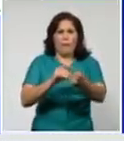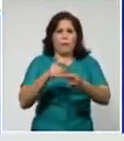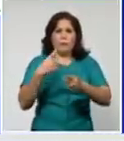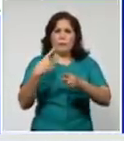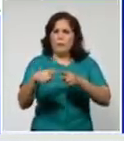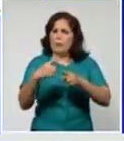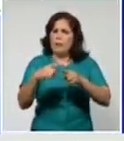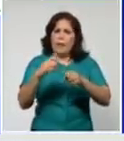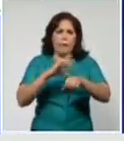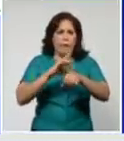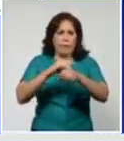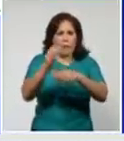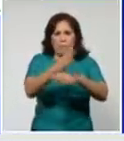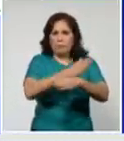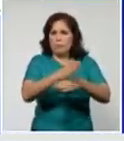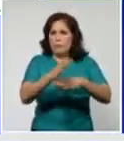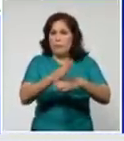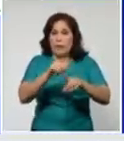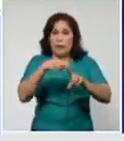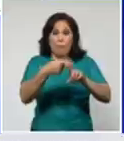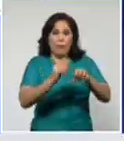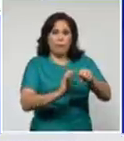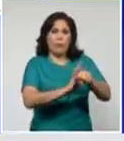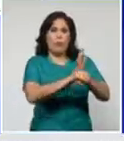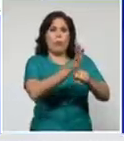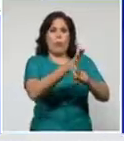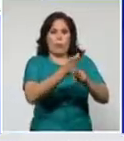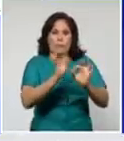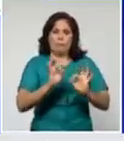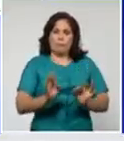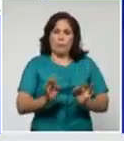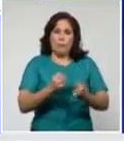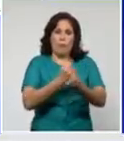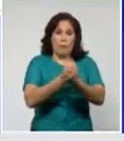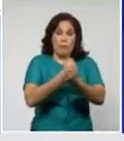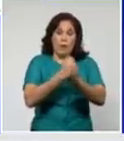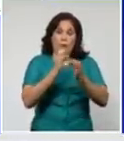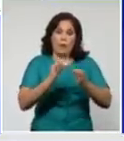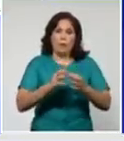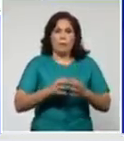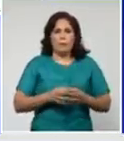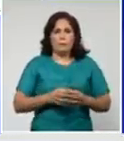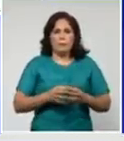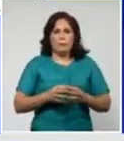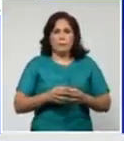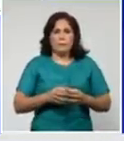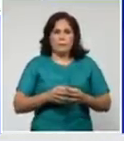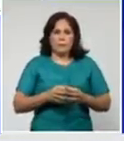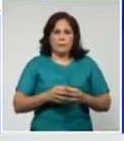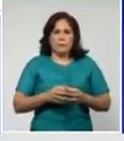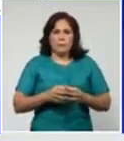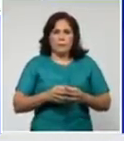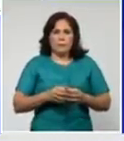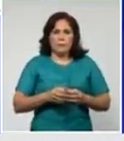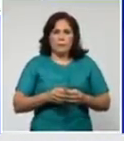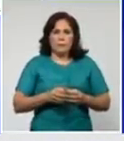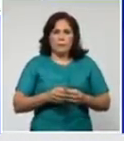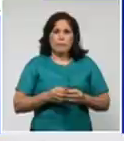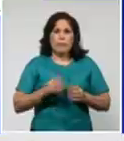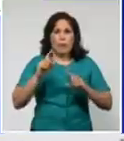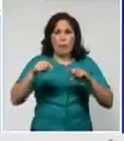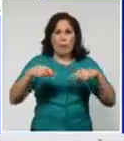las enfermedades que muchas veces se asocian relacionadas con esta edad y que son factores de riesgo. La próxima.